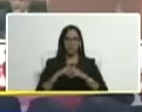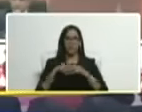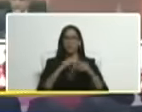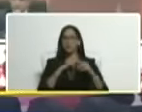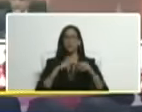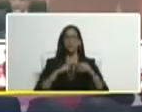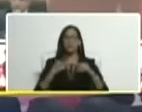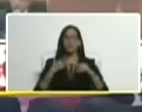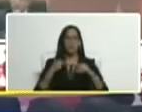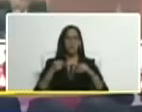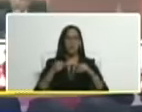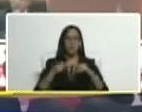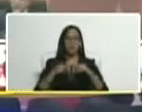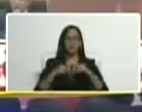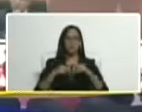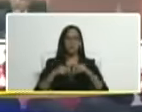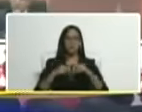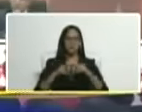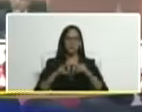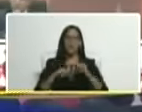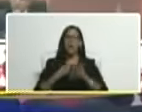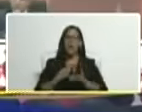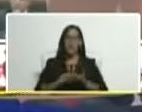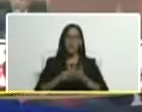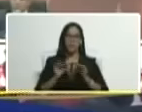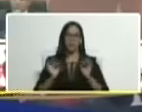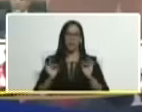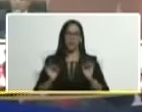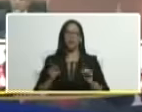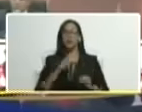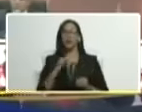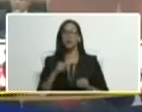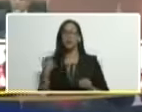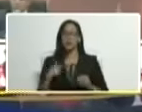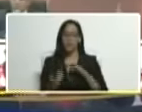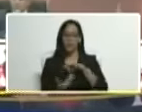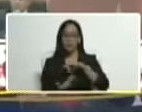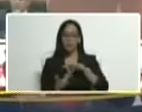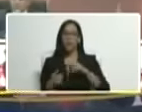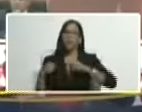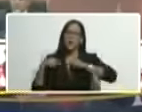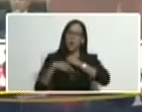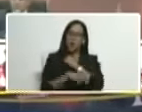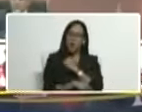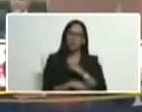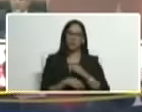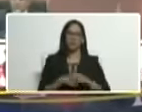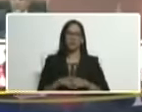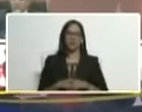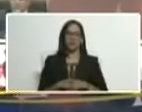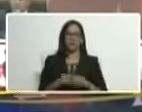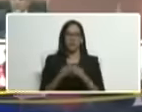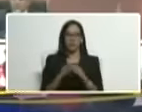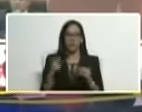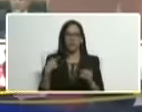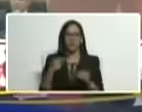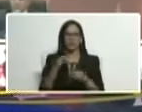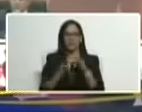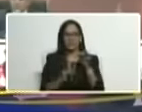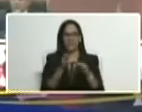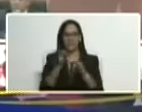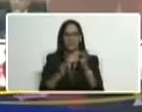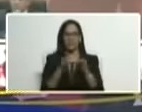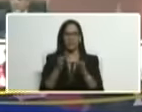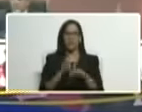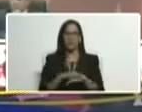Nosotros no caímos de la nada, nosotros tenemos unas raíces profundas y todo tiene su explicación,